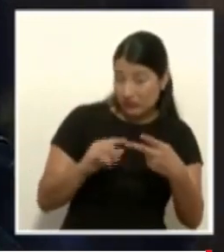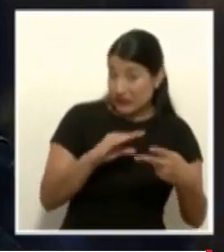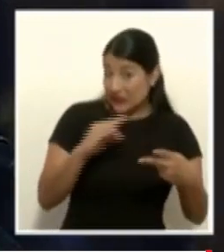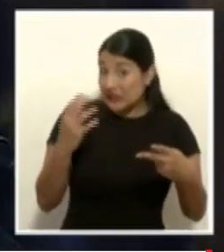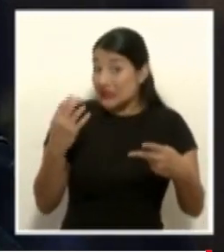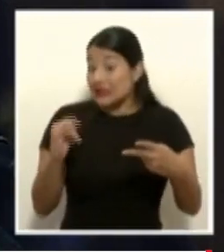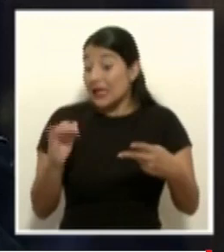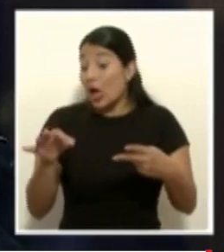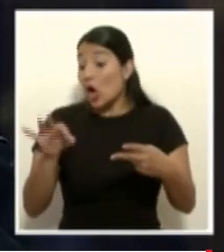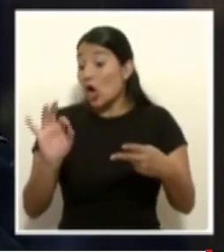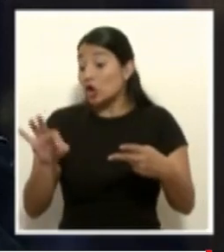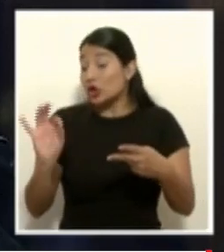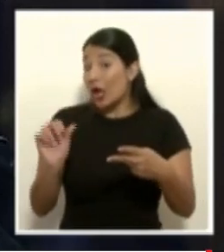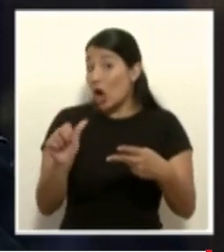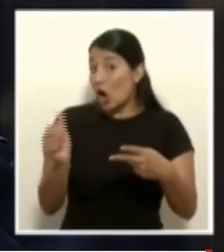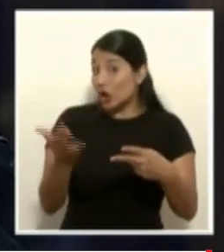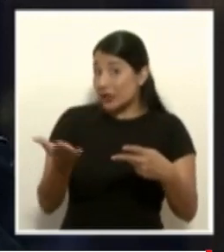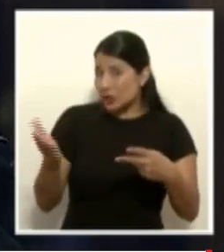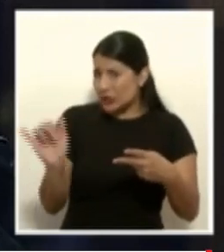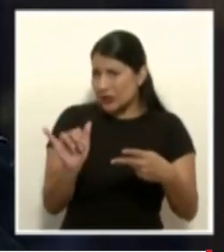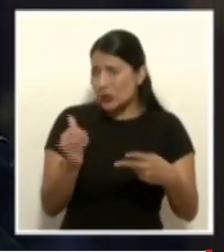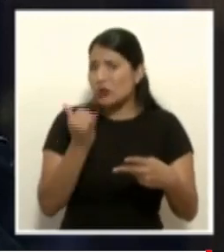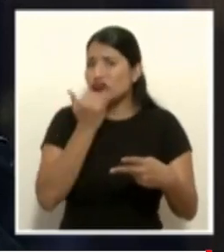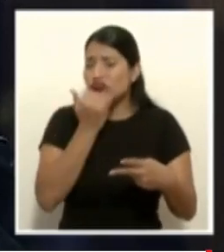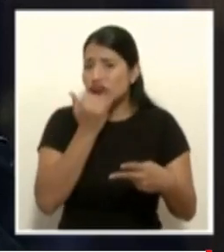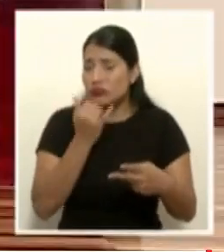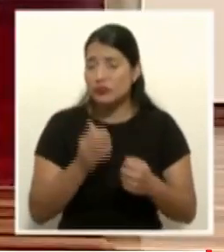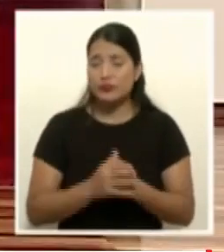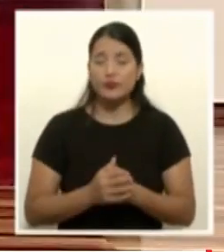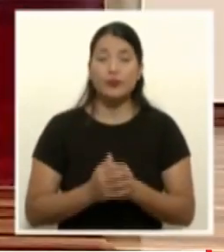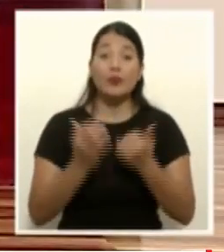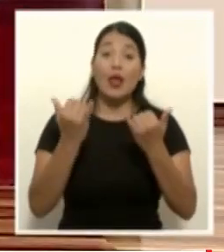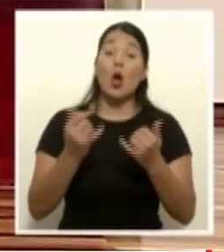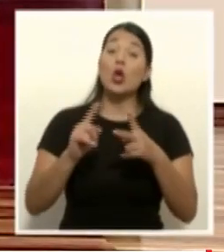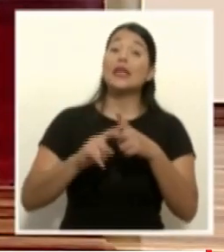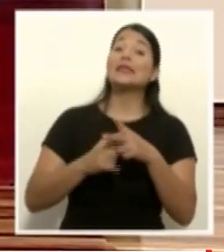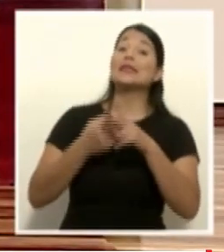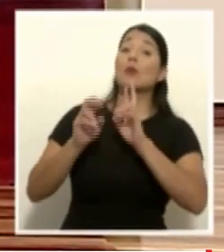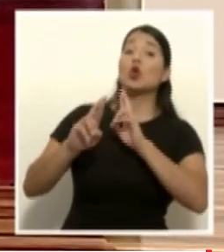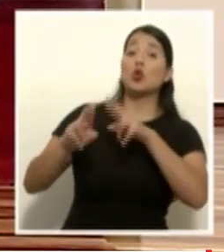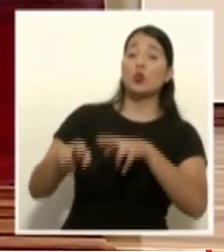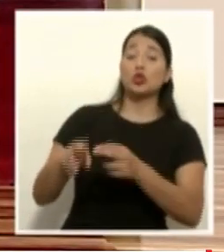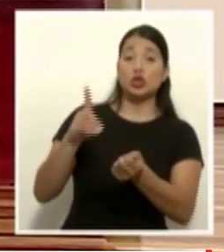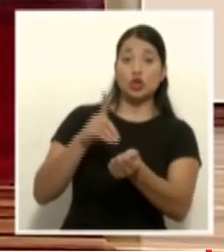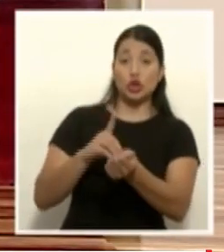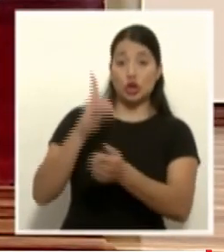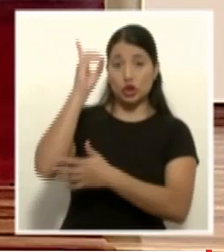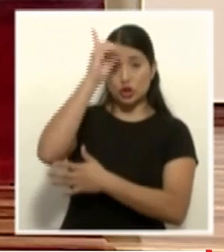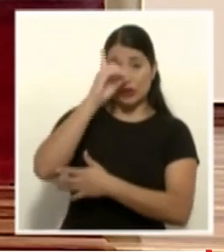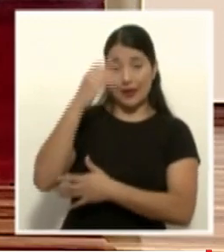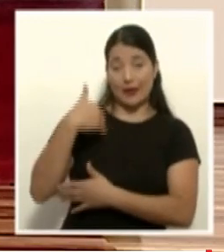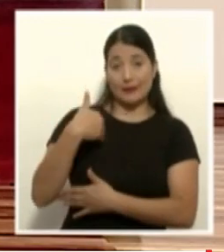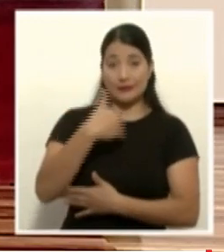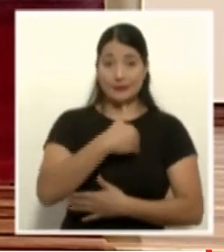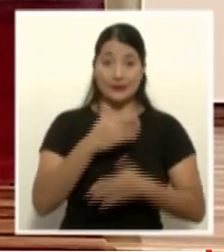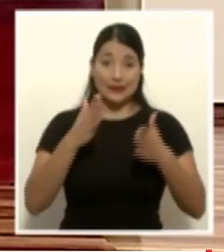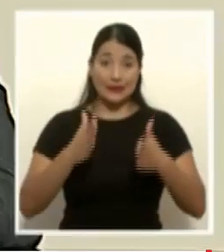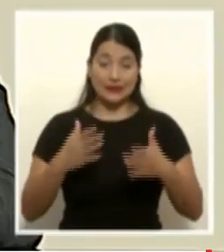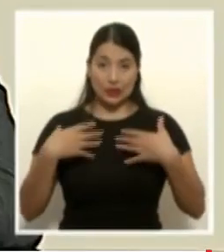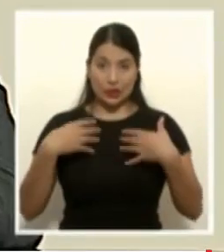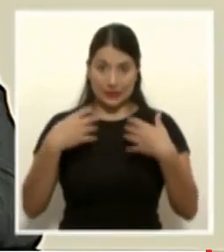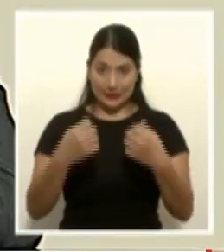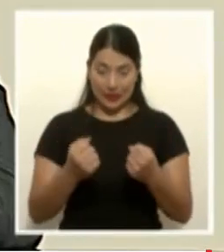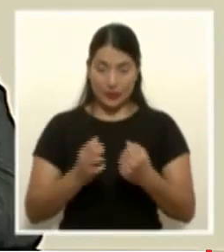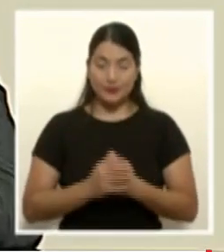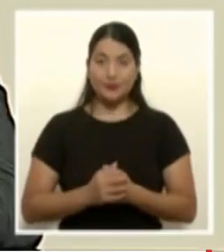ya recibidos por la institución. Iniciamos con el señor Daniel Salas, ministro de Salud.